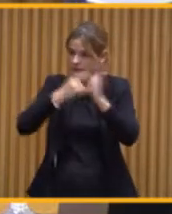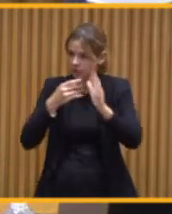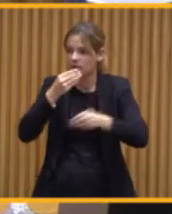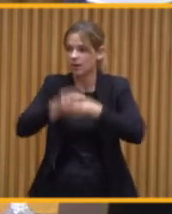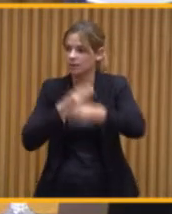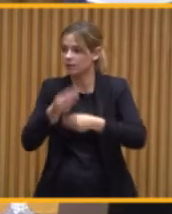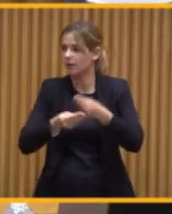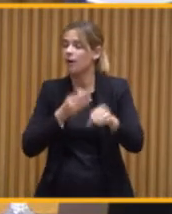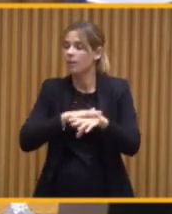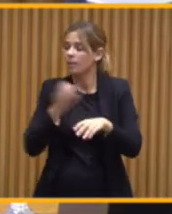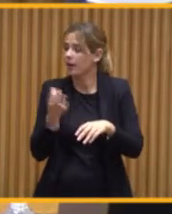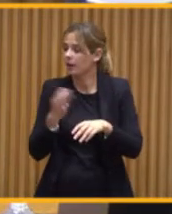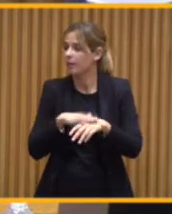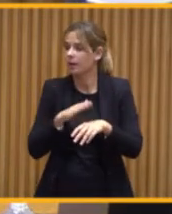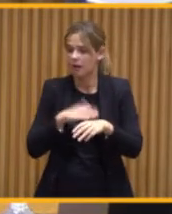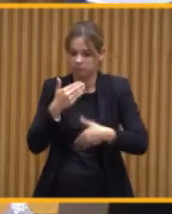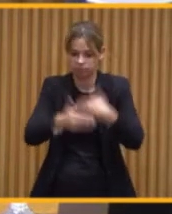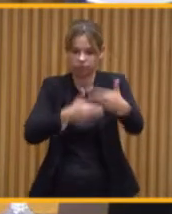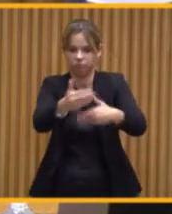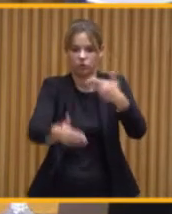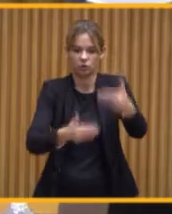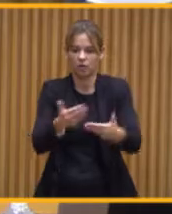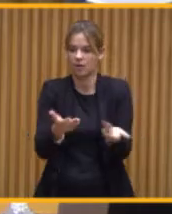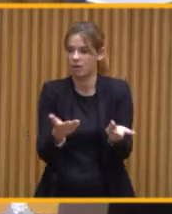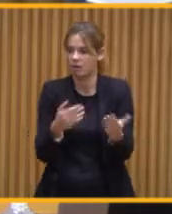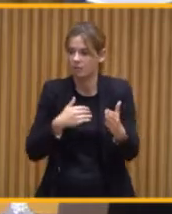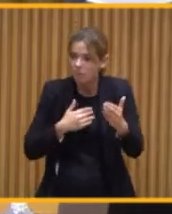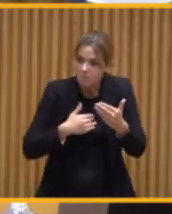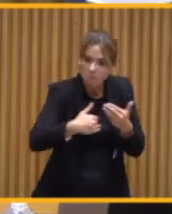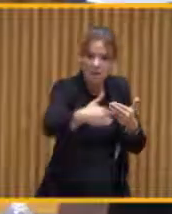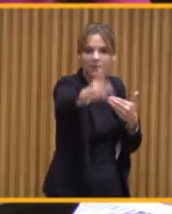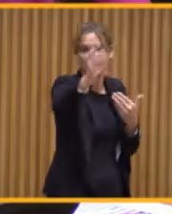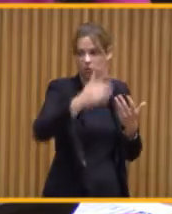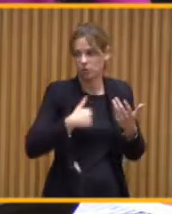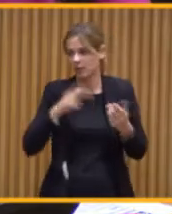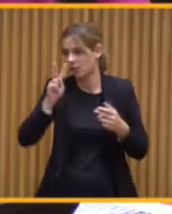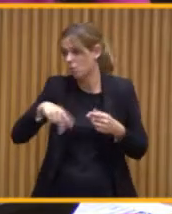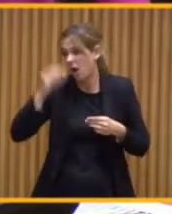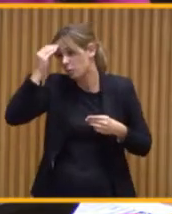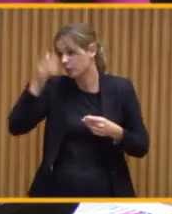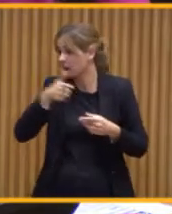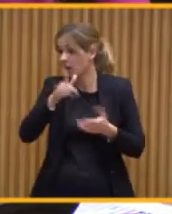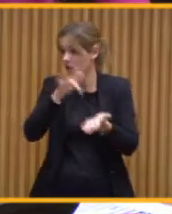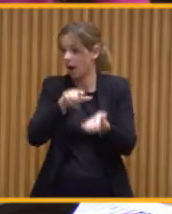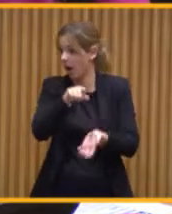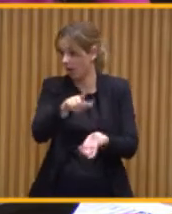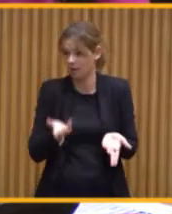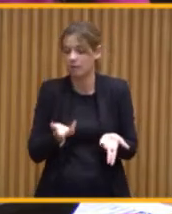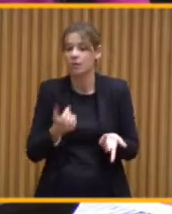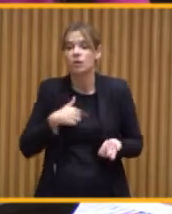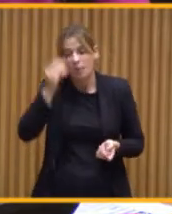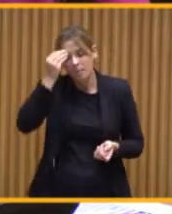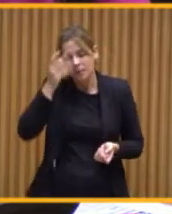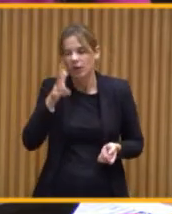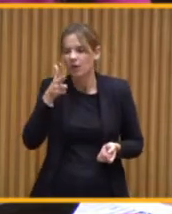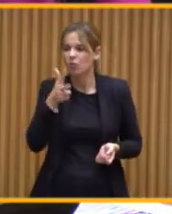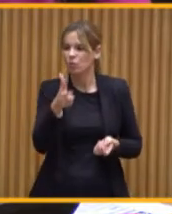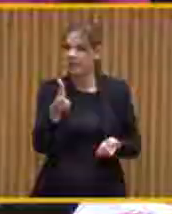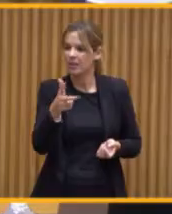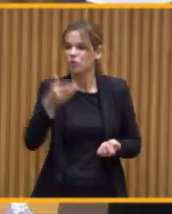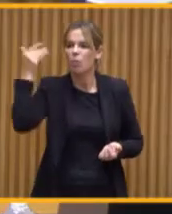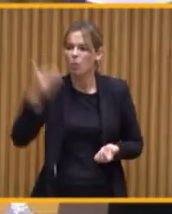y eso nos va a llevar mucho más lejos que de lo que nunca pensamos yo creo yo sí que os diría que hay un derecho que creo que es muy